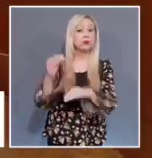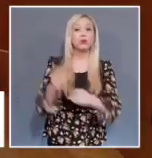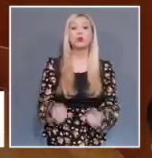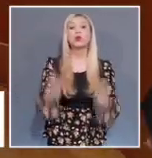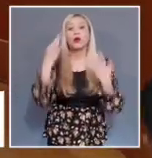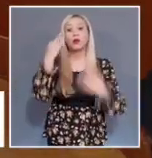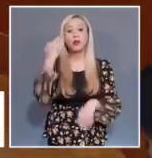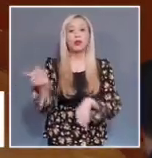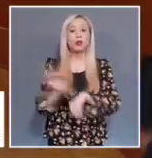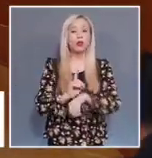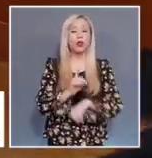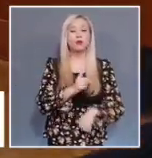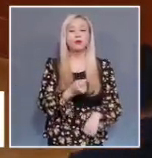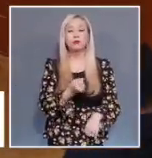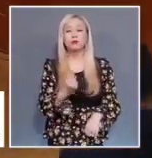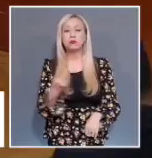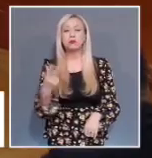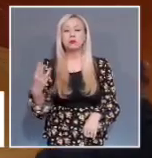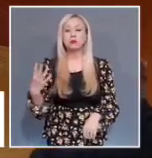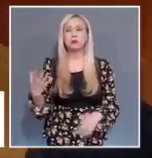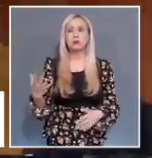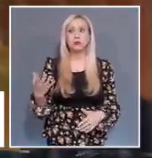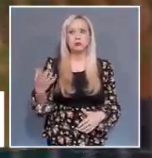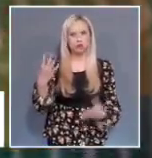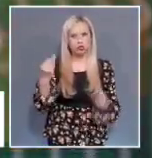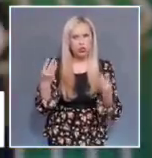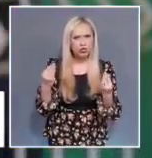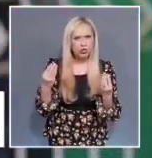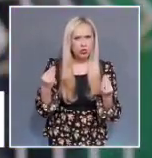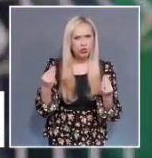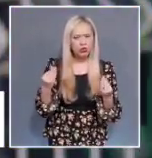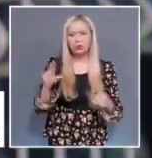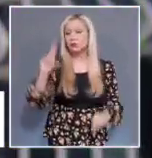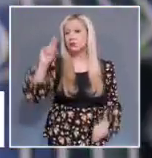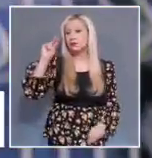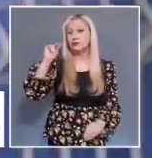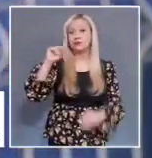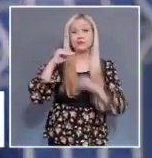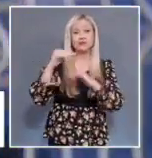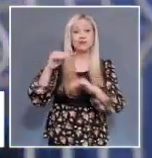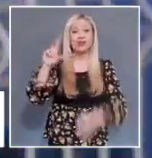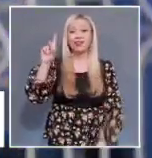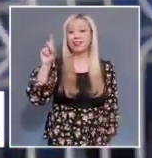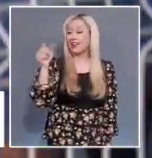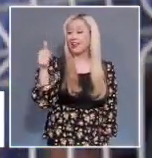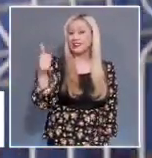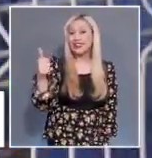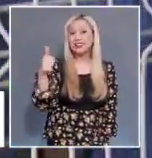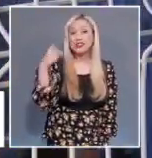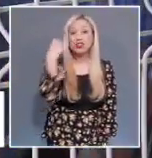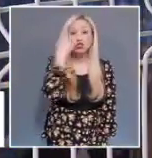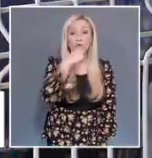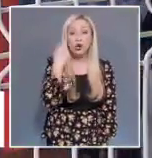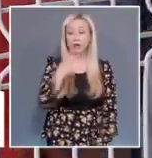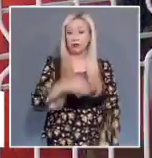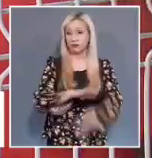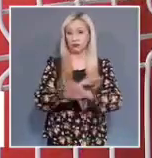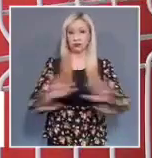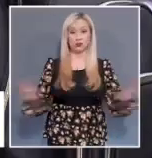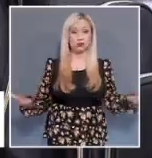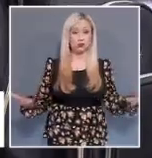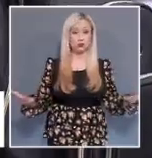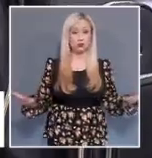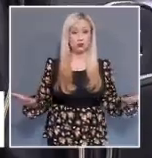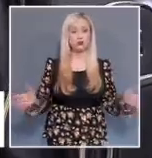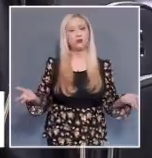de personas extranjeras en estaciones migratorias debe ser de 36 horas. Declaró así